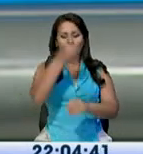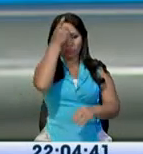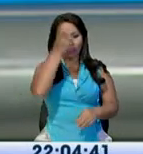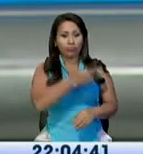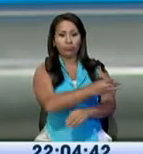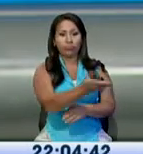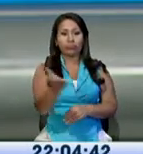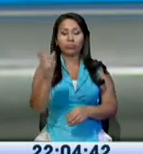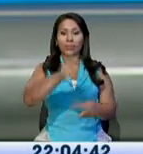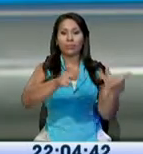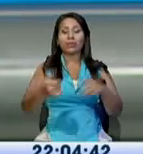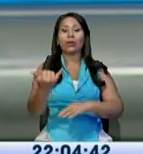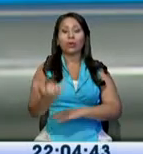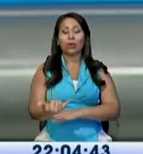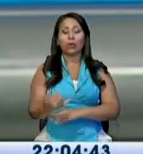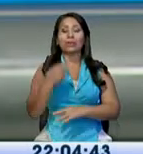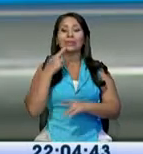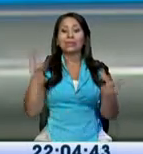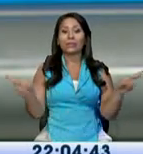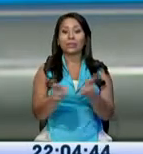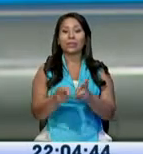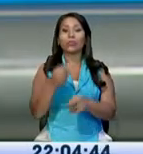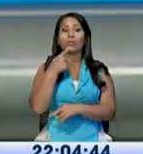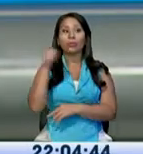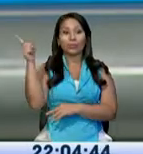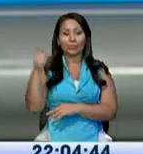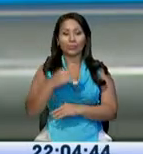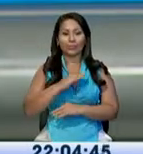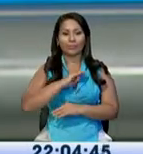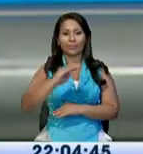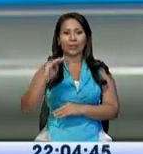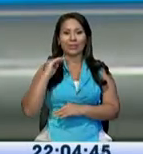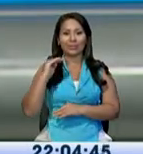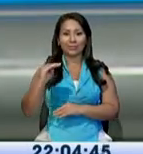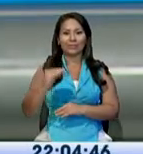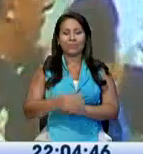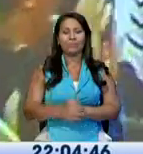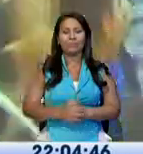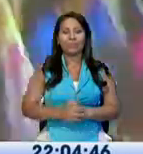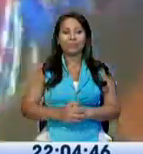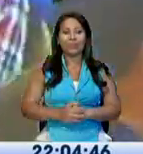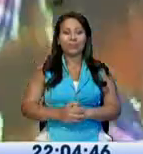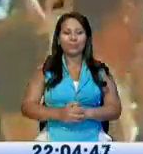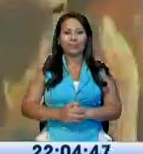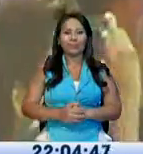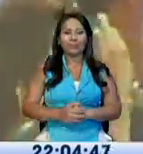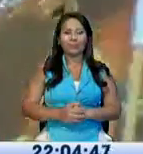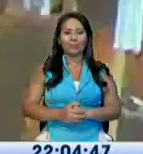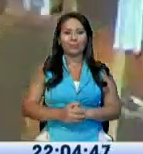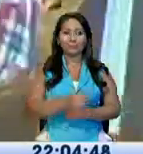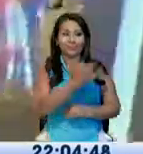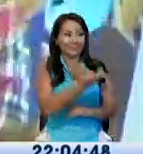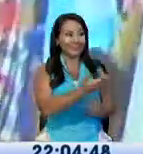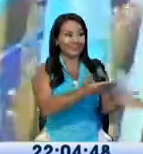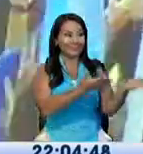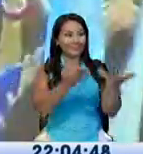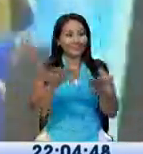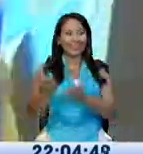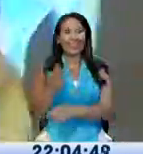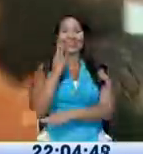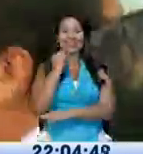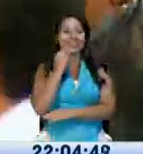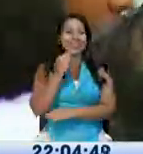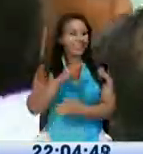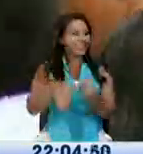Tenemos un resumen de lo expresado por el burgomaestre. En este momento hace su ingreso. La expectativa de